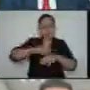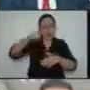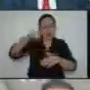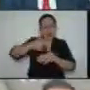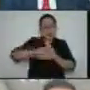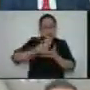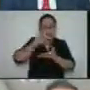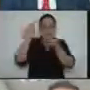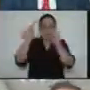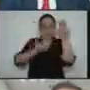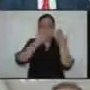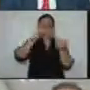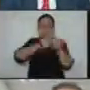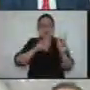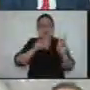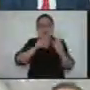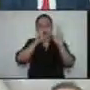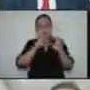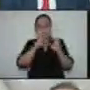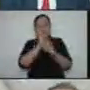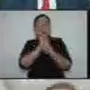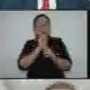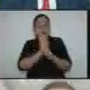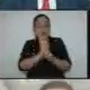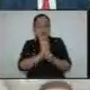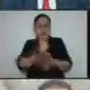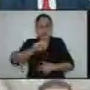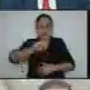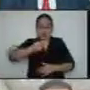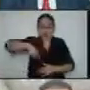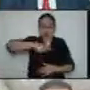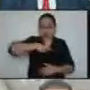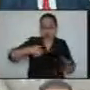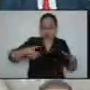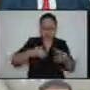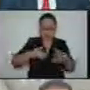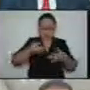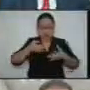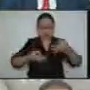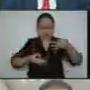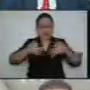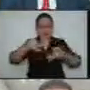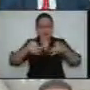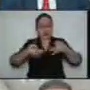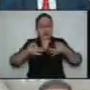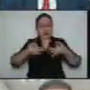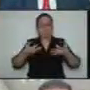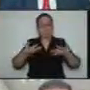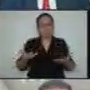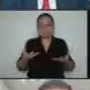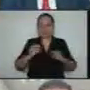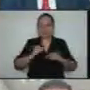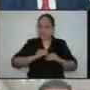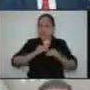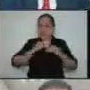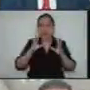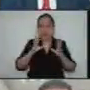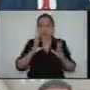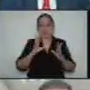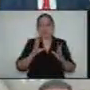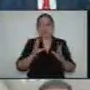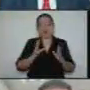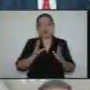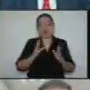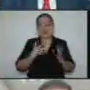virtual. Estamos como sala, como órgano jurisdiccional, prácticamente, me atrevería a decirlo